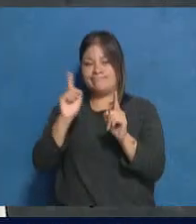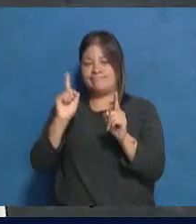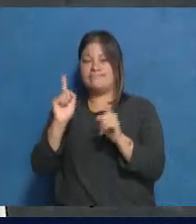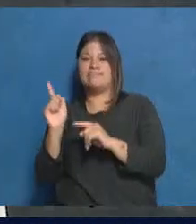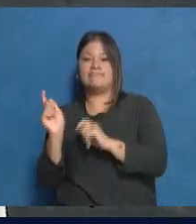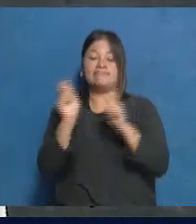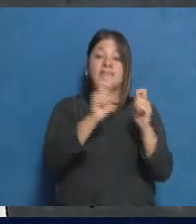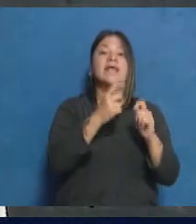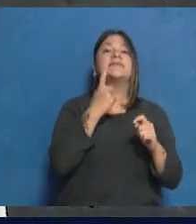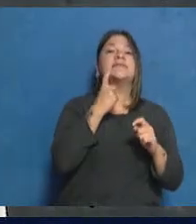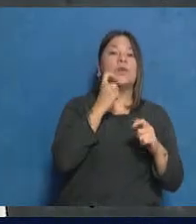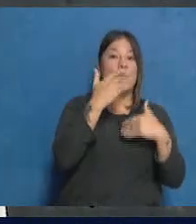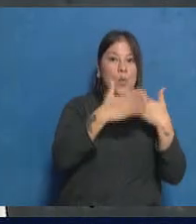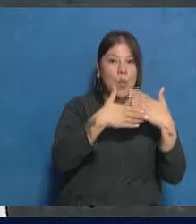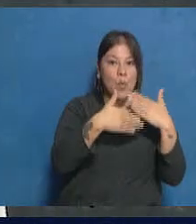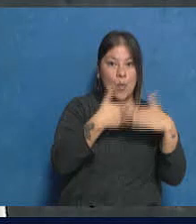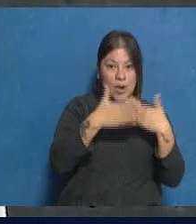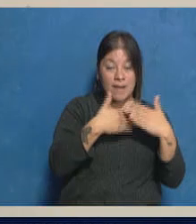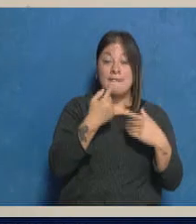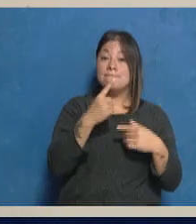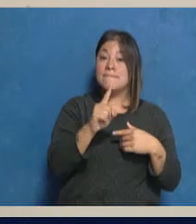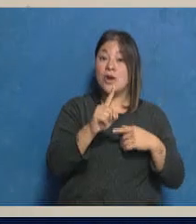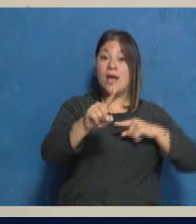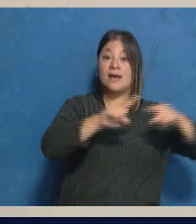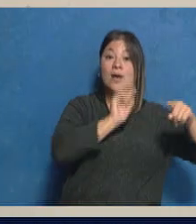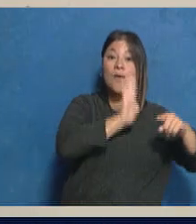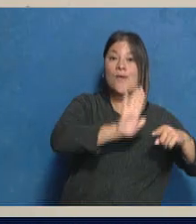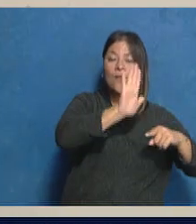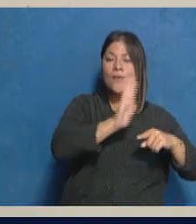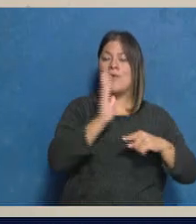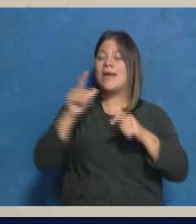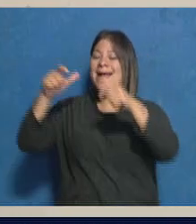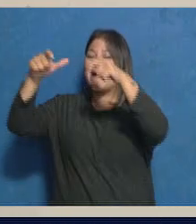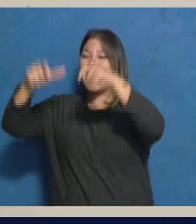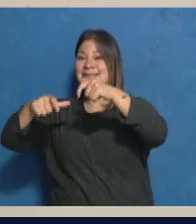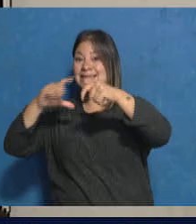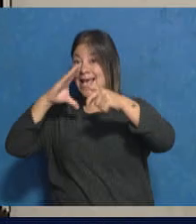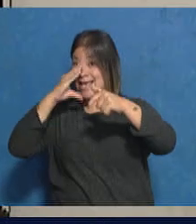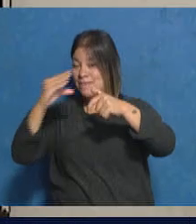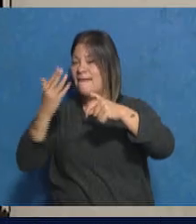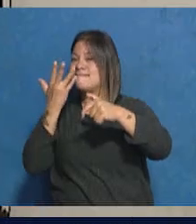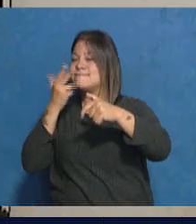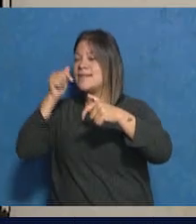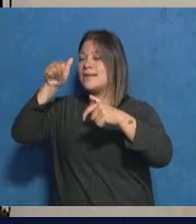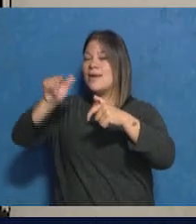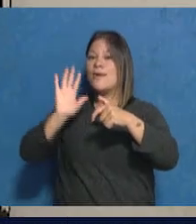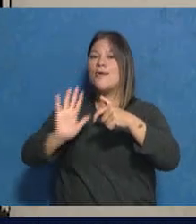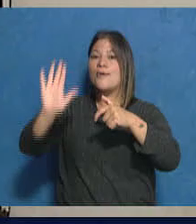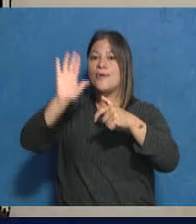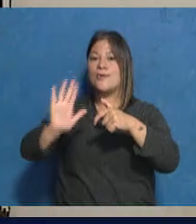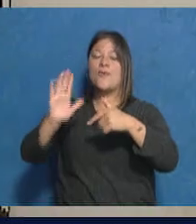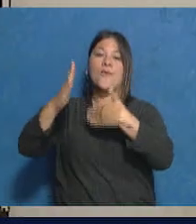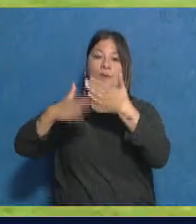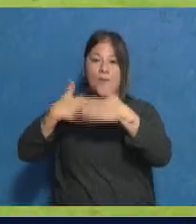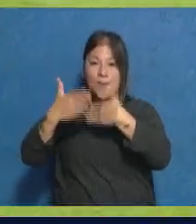Víctor Legrotagle es la cancha que le gusta a la dirigencia de Godoy Cruz, Antonio Tomba, para que allí juegue de local justamente el